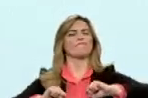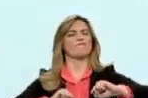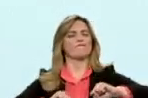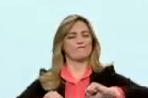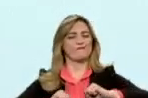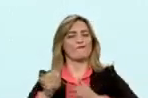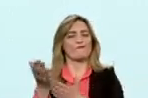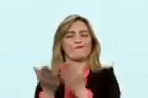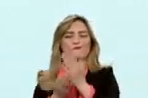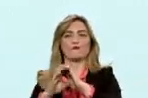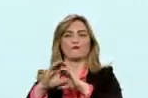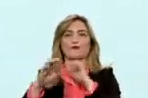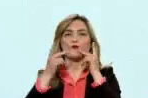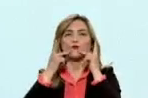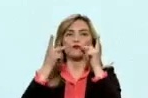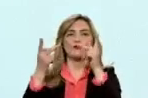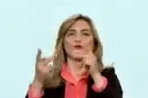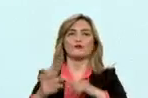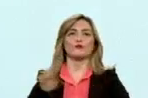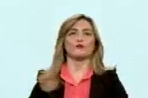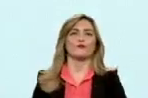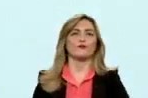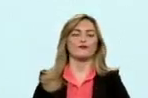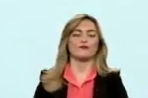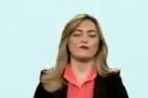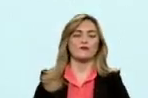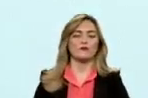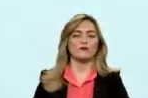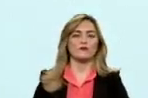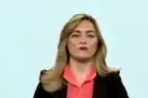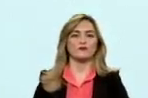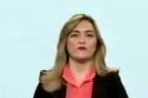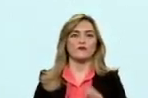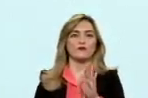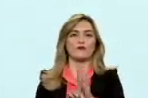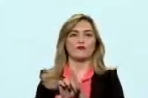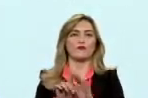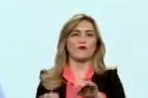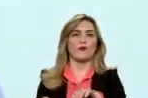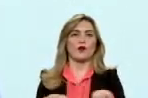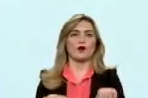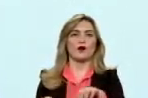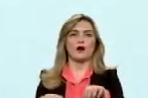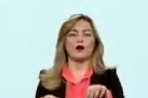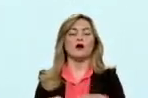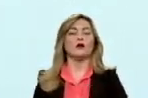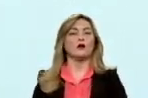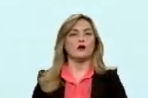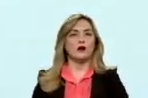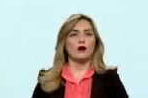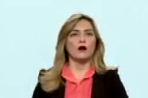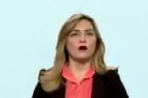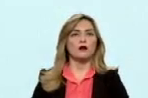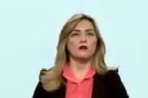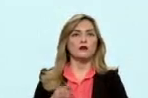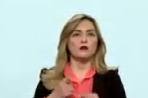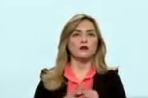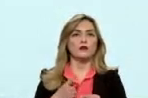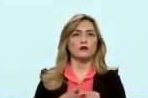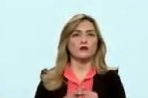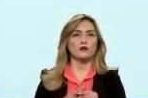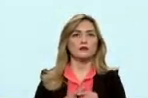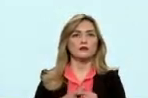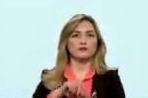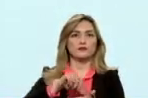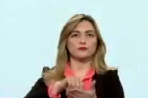del servicio de transporte público, hacia un nuevo esquema del desarrollo de las actividades de la ciudad. Quito es la ciudad más poblada del